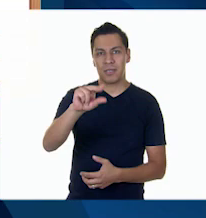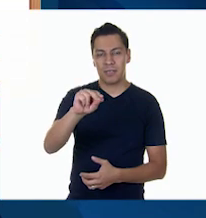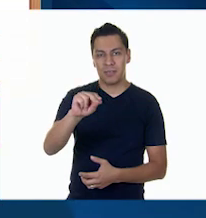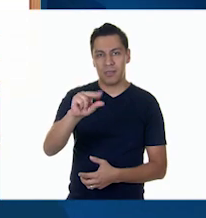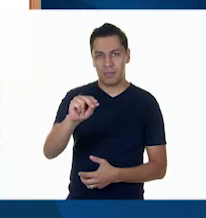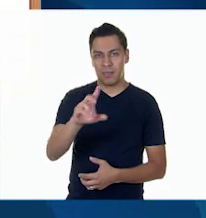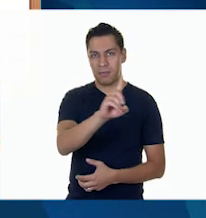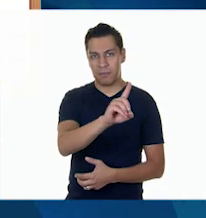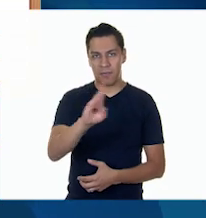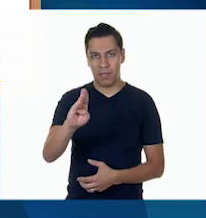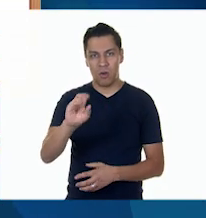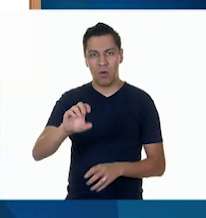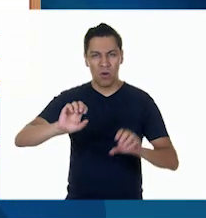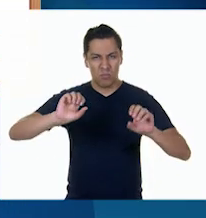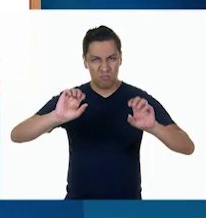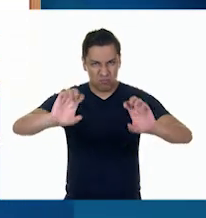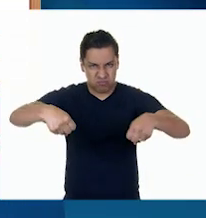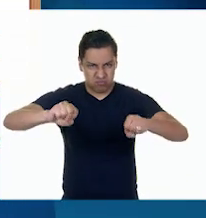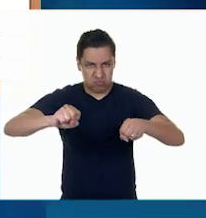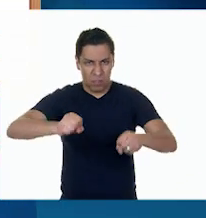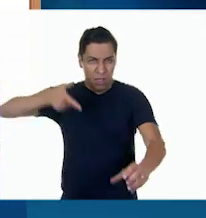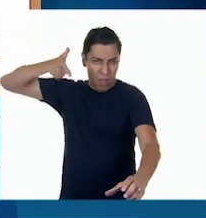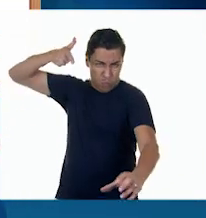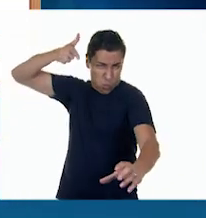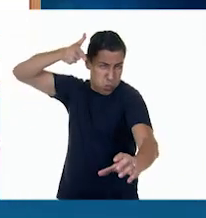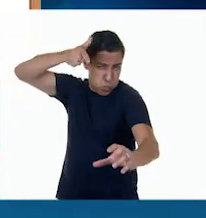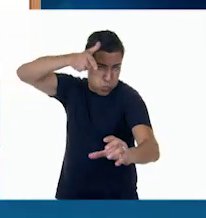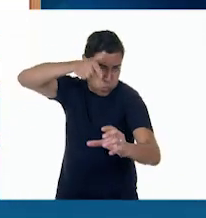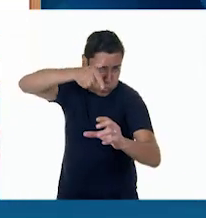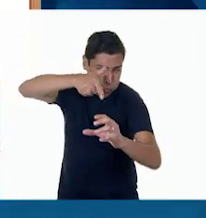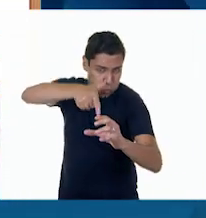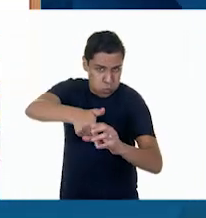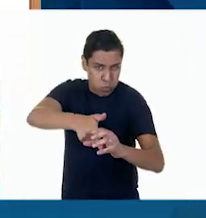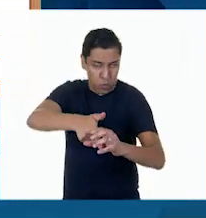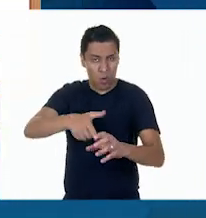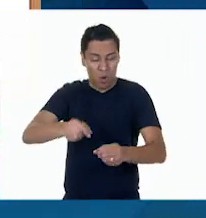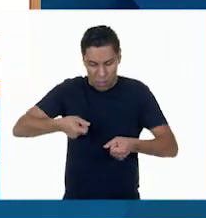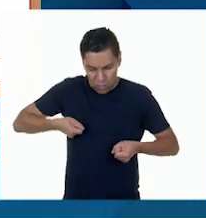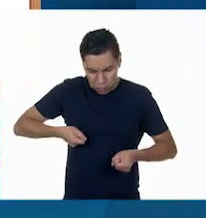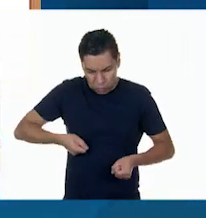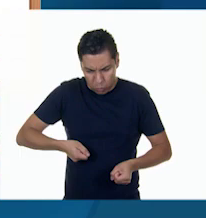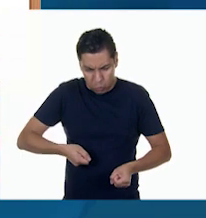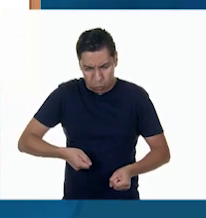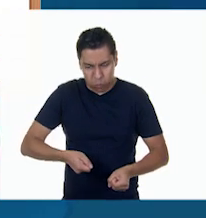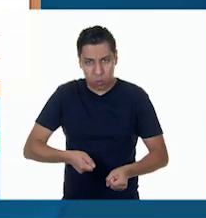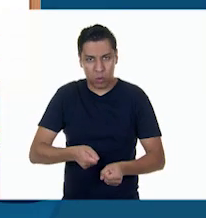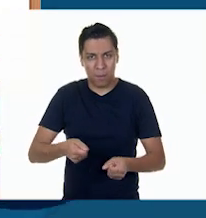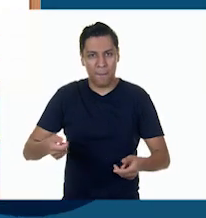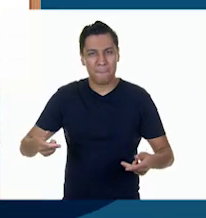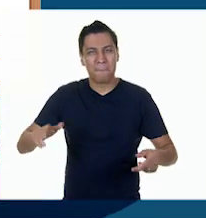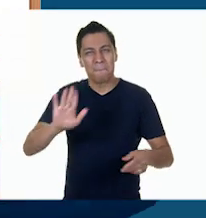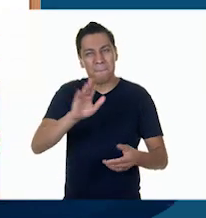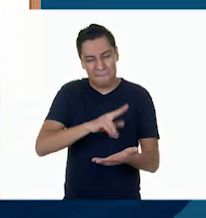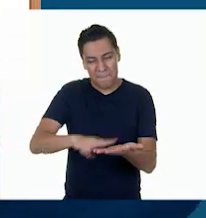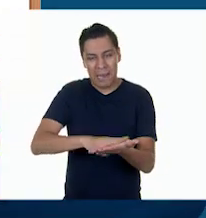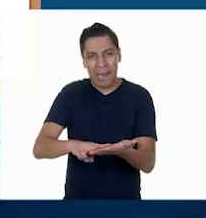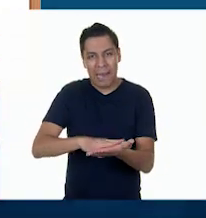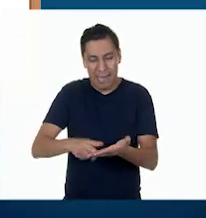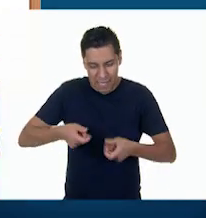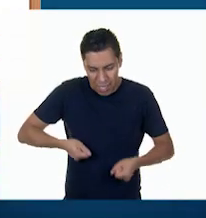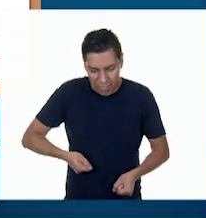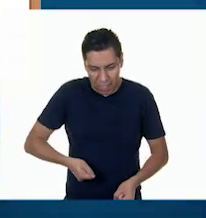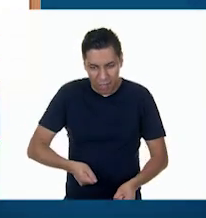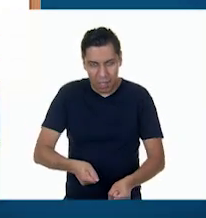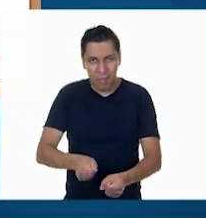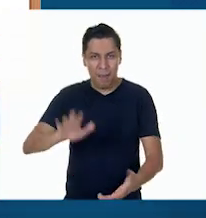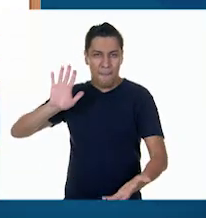de motocicletas, de un taladro, la cortadora de pasto de motor de 90 a 100 decibeles, el claxon de un